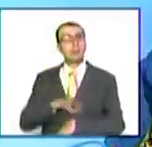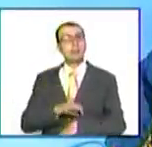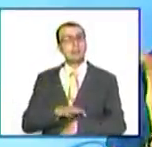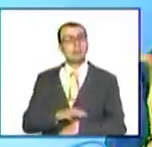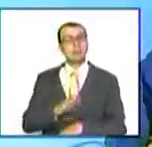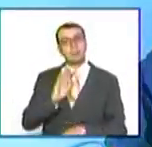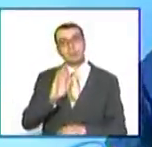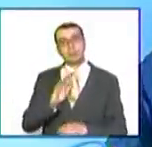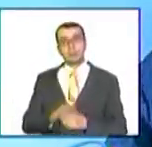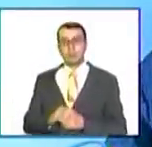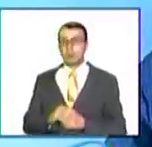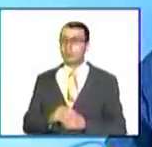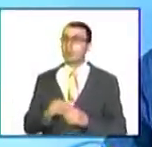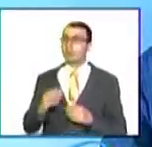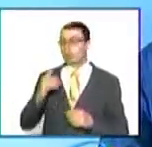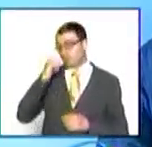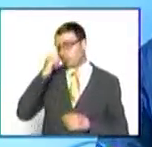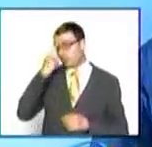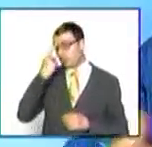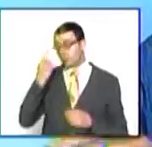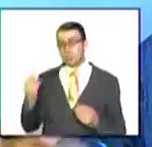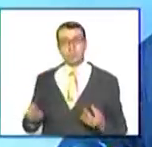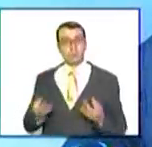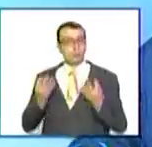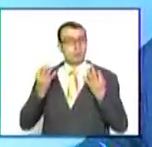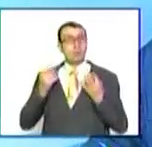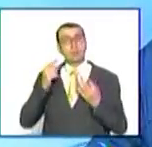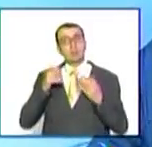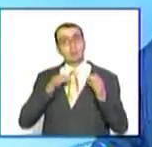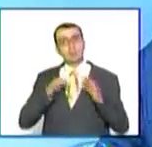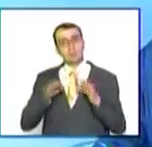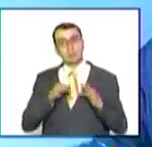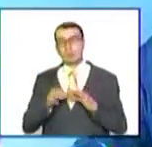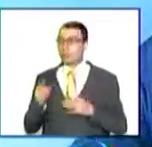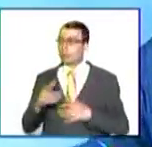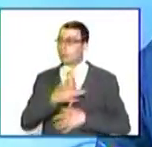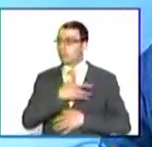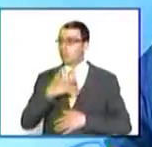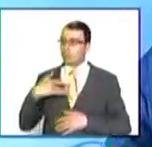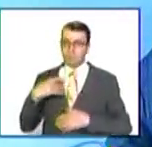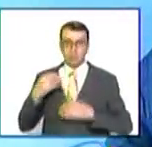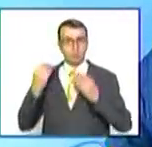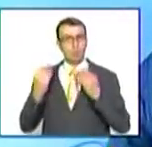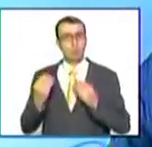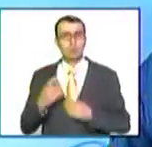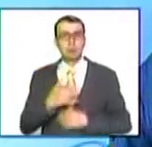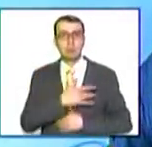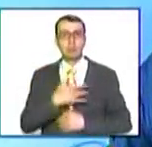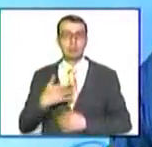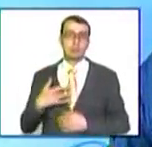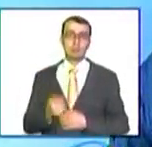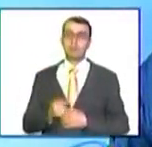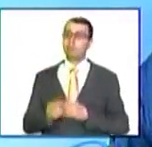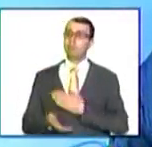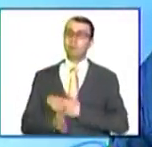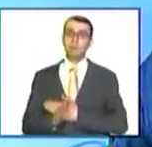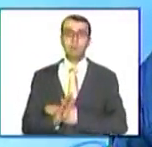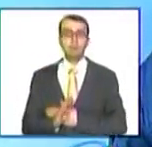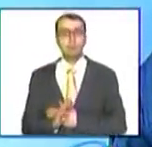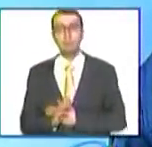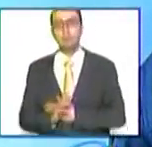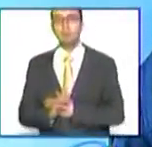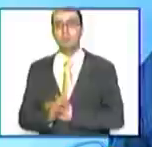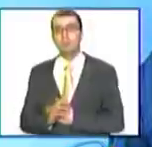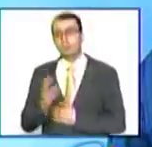medicina hindú, uno se da cuenta que terapias son muchas y que sigue siendo la mente